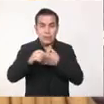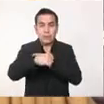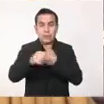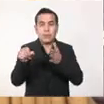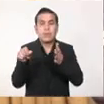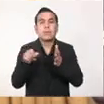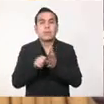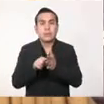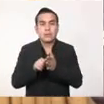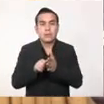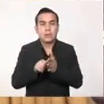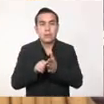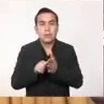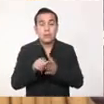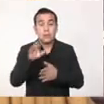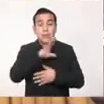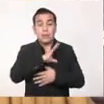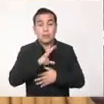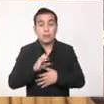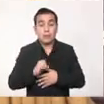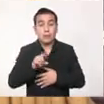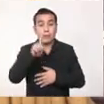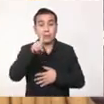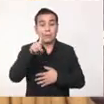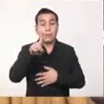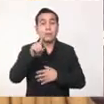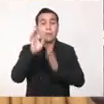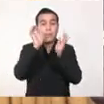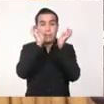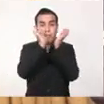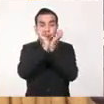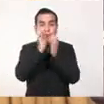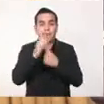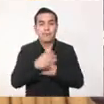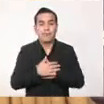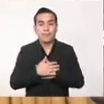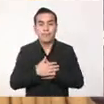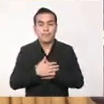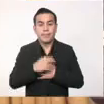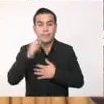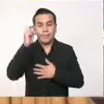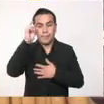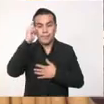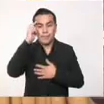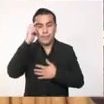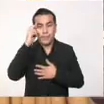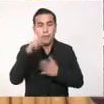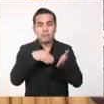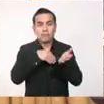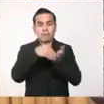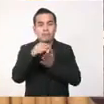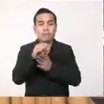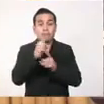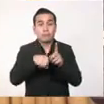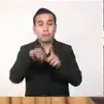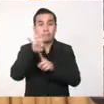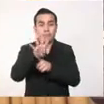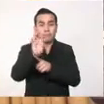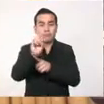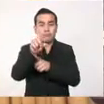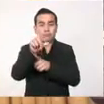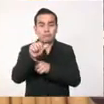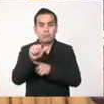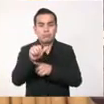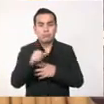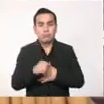Asamblea Legislativa de El Salvador el 1 de mayo, que condujeron a la destitución de los magistrados de la Sala de